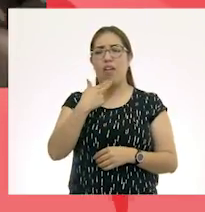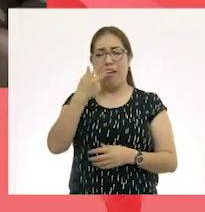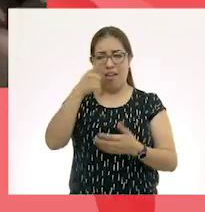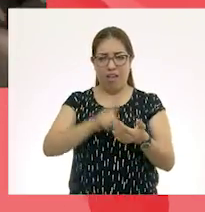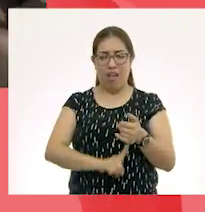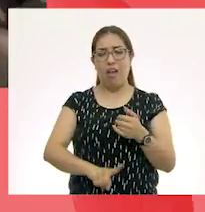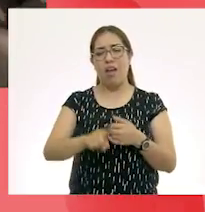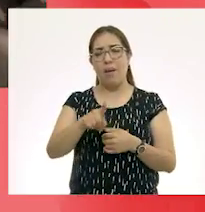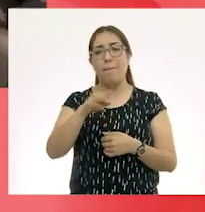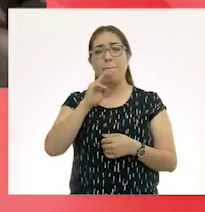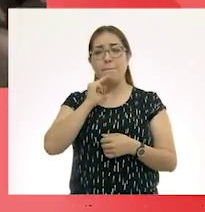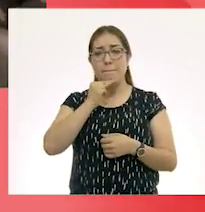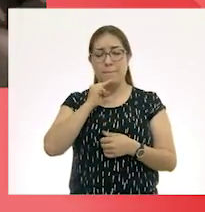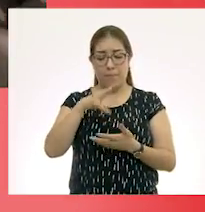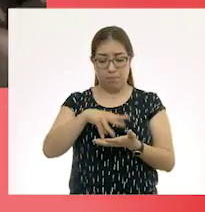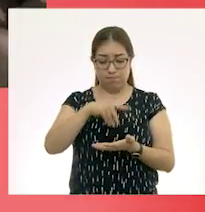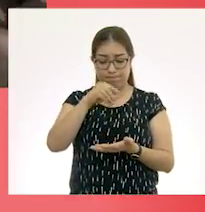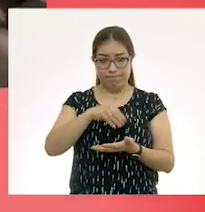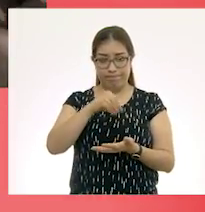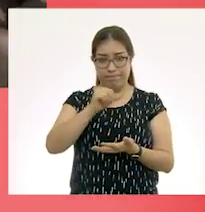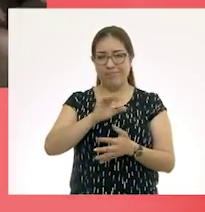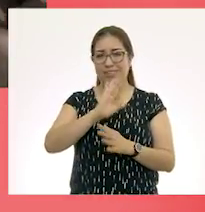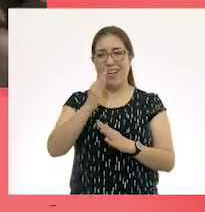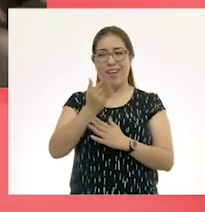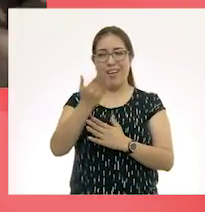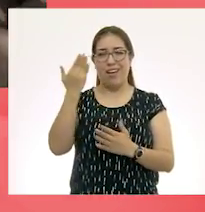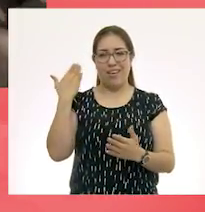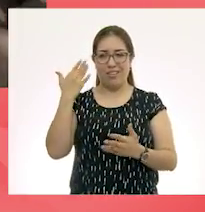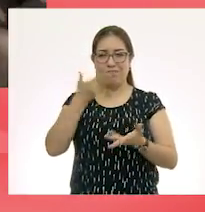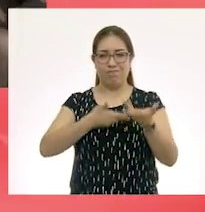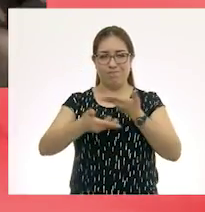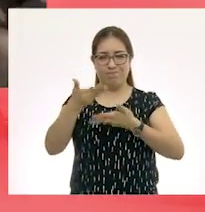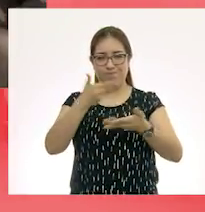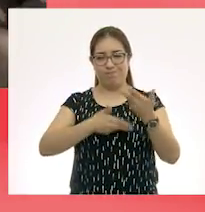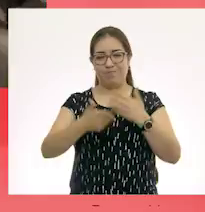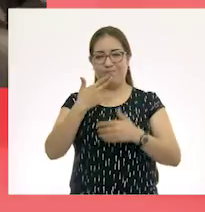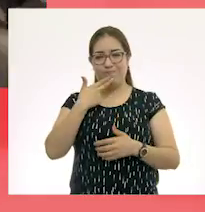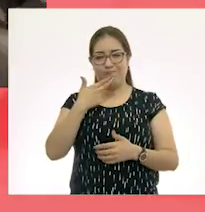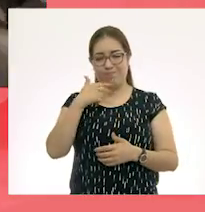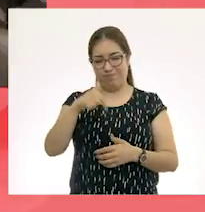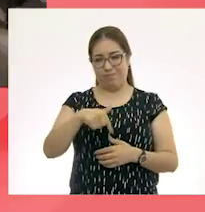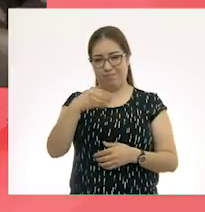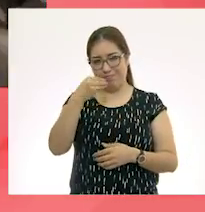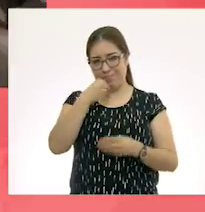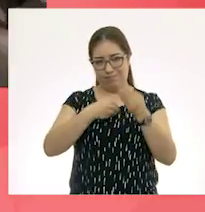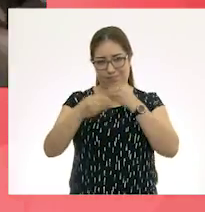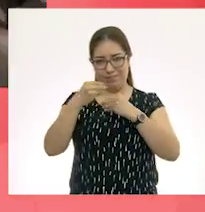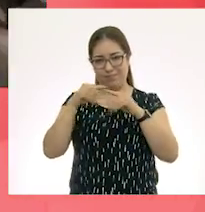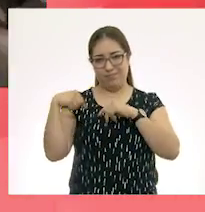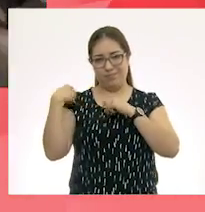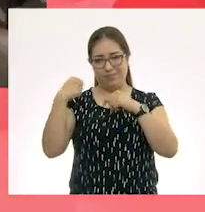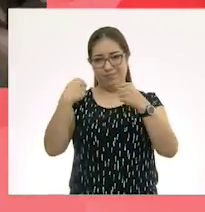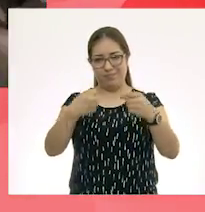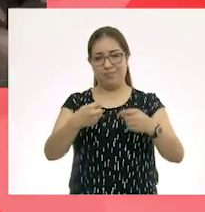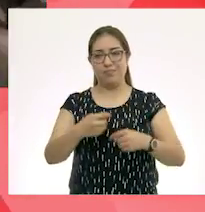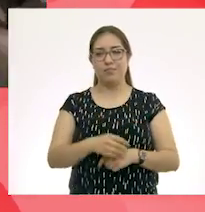molido y que es uno de los platillos que compartimos en la Sierra Gorda y en la Huasteca. este platillo que